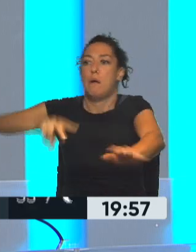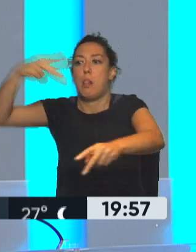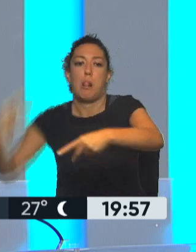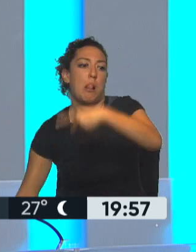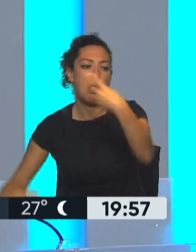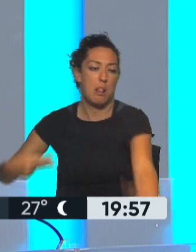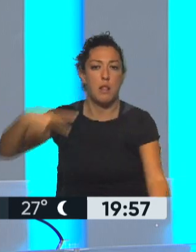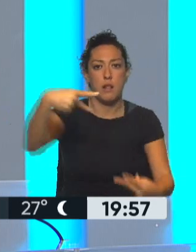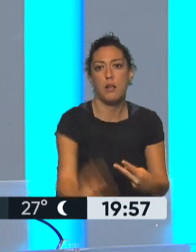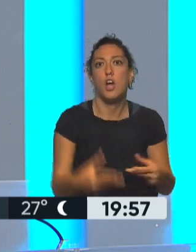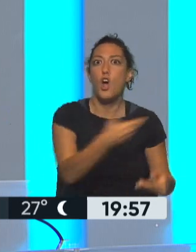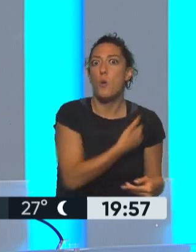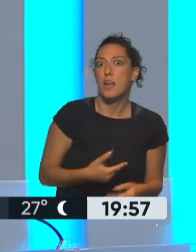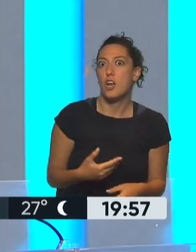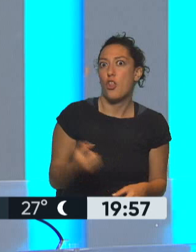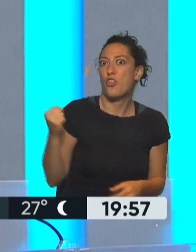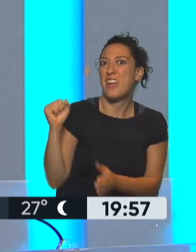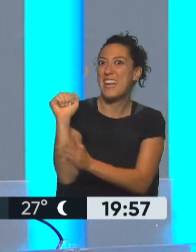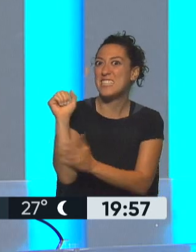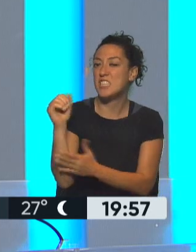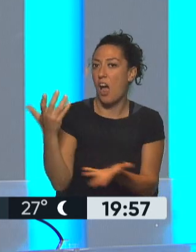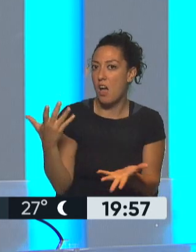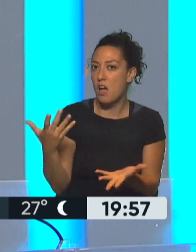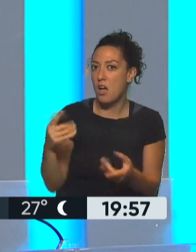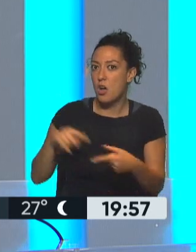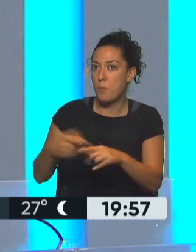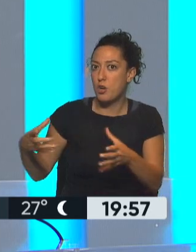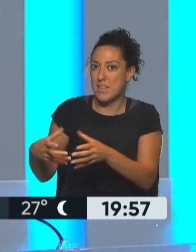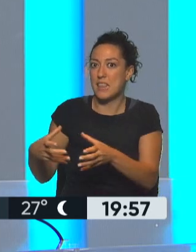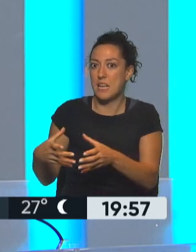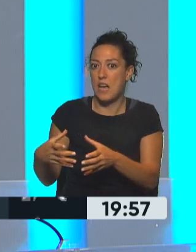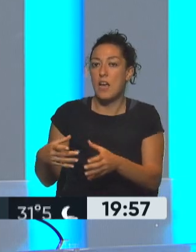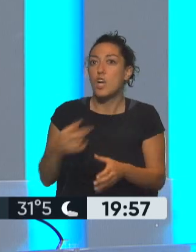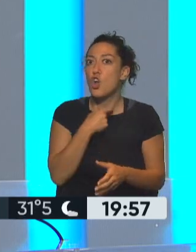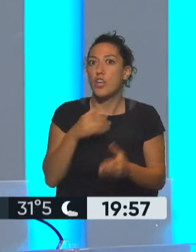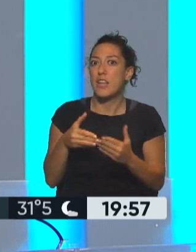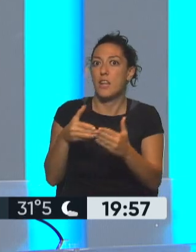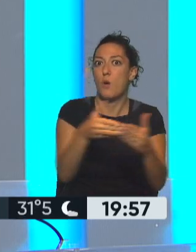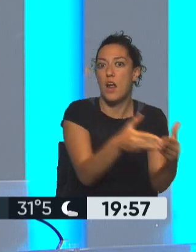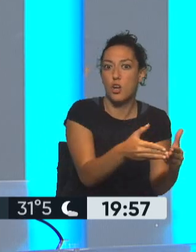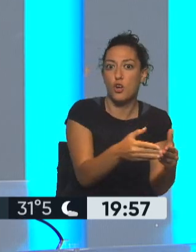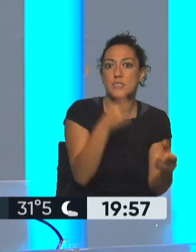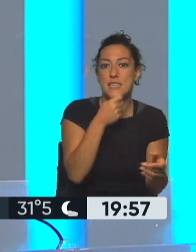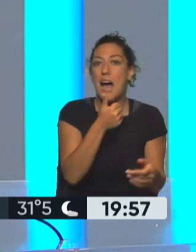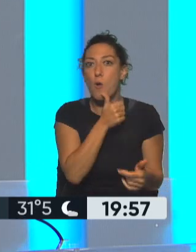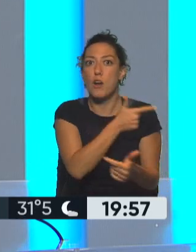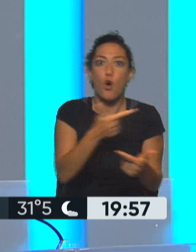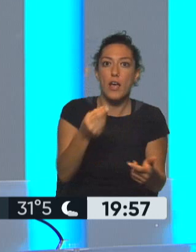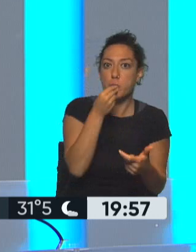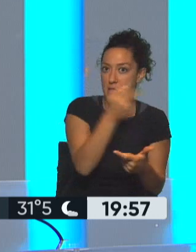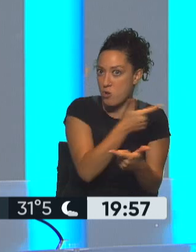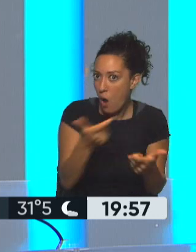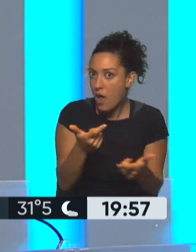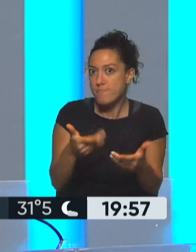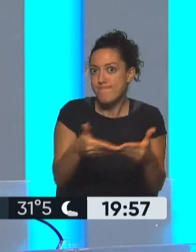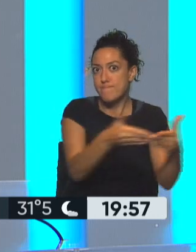decía ultraderechista con una postura de una política de no dejar desembarcar a gente que está sin agua Sin comida así